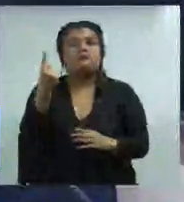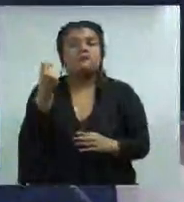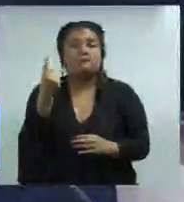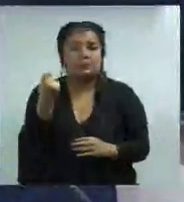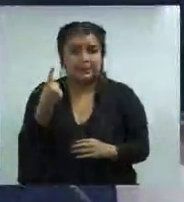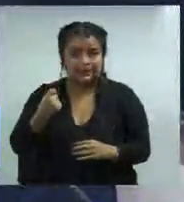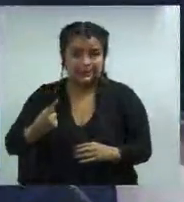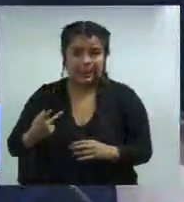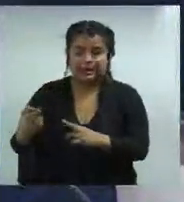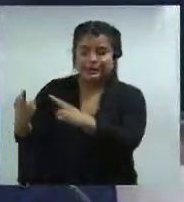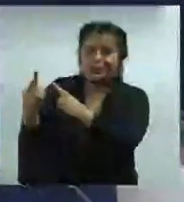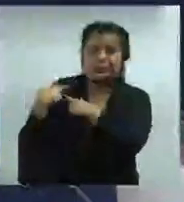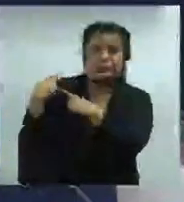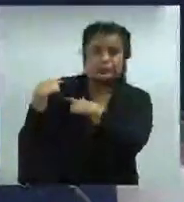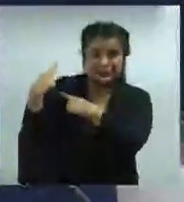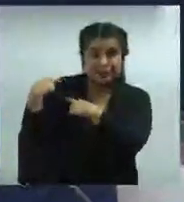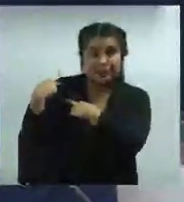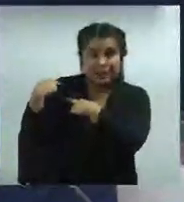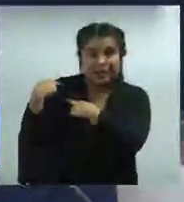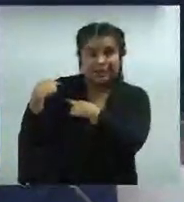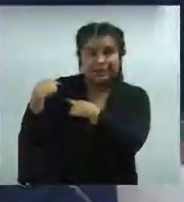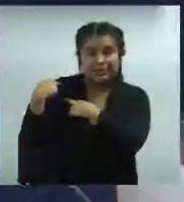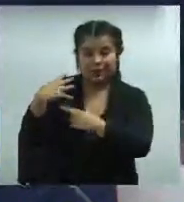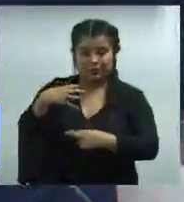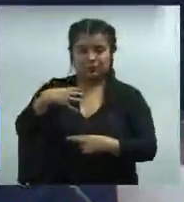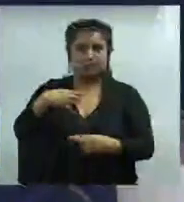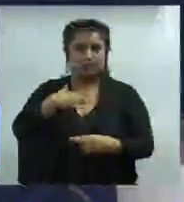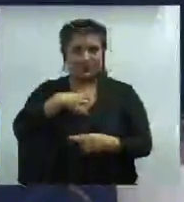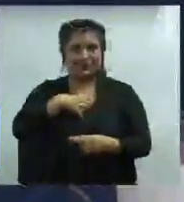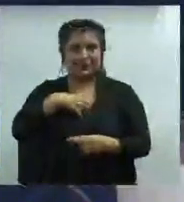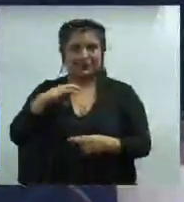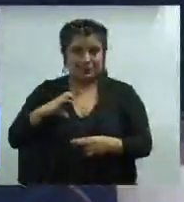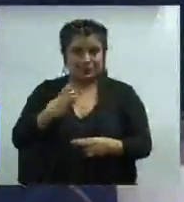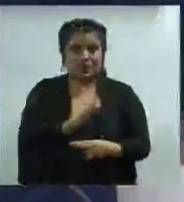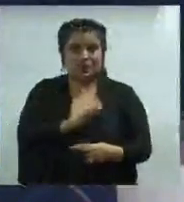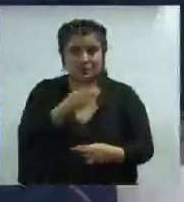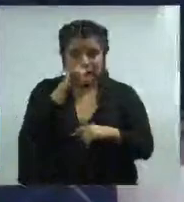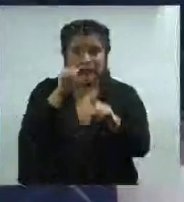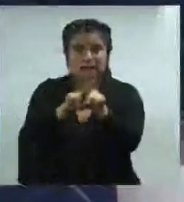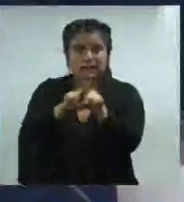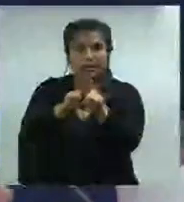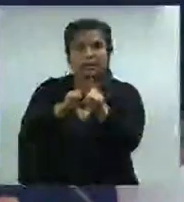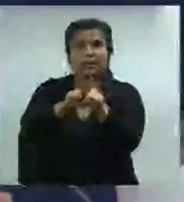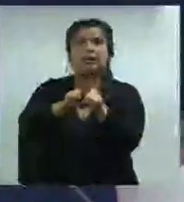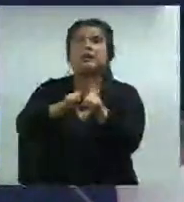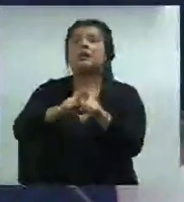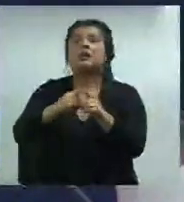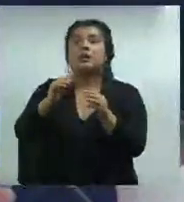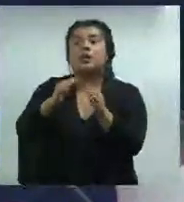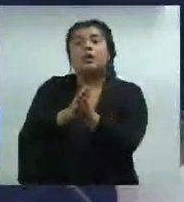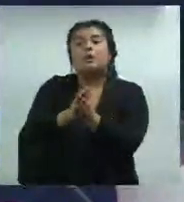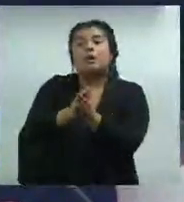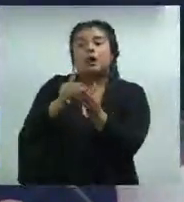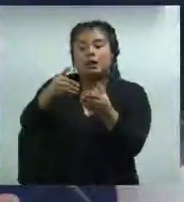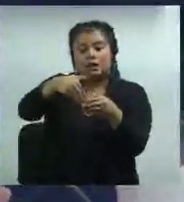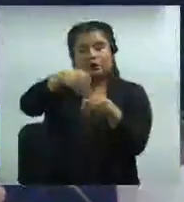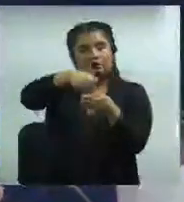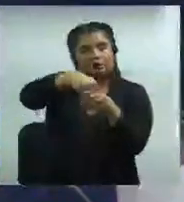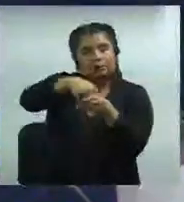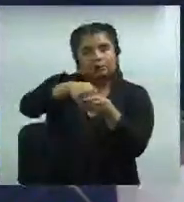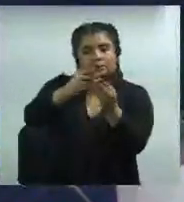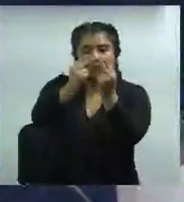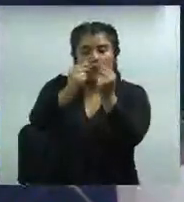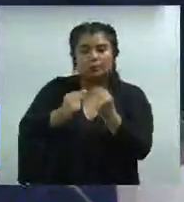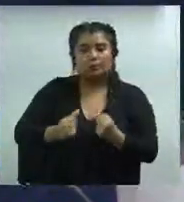de responsabilidad de parte nuestra abrirle una vez más el monedero o la billetera a